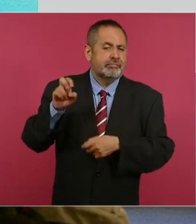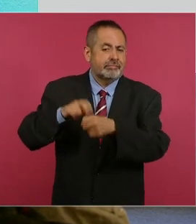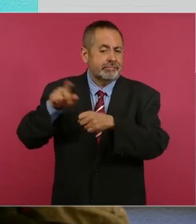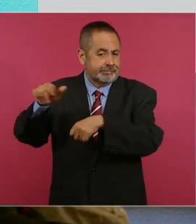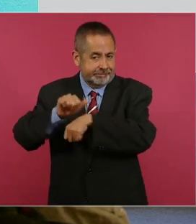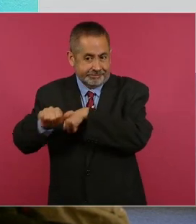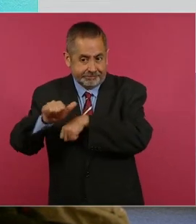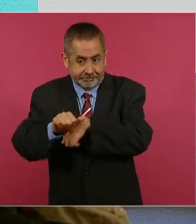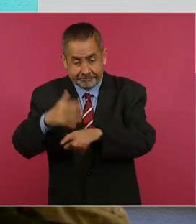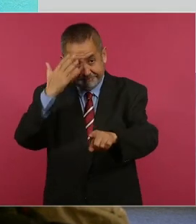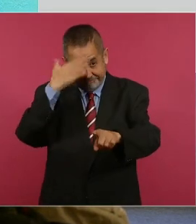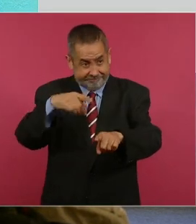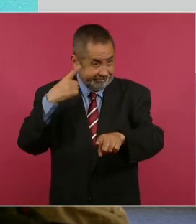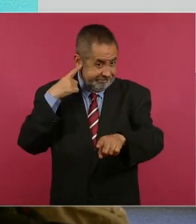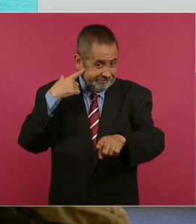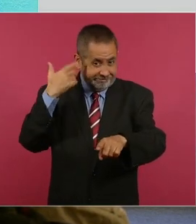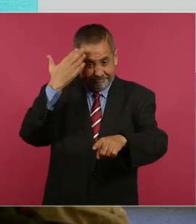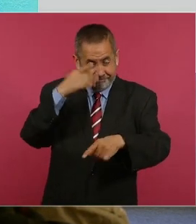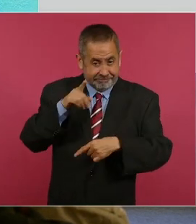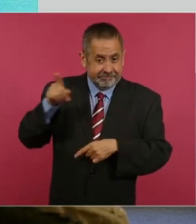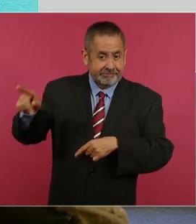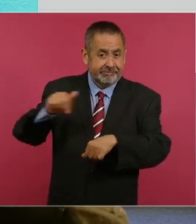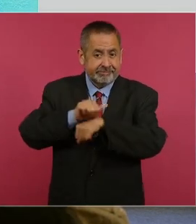Saben que Milei